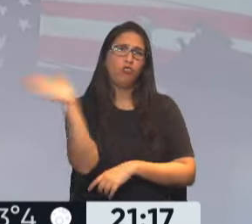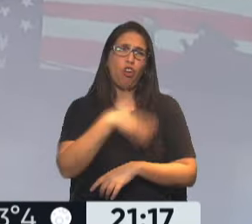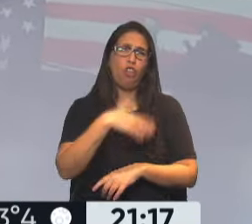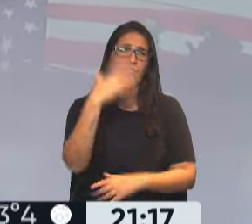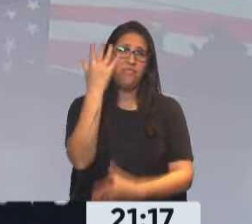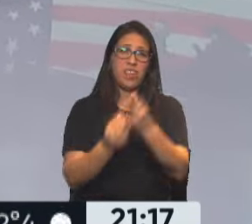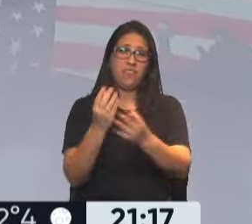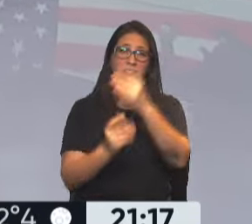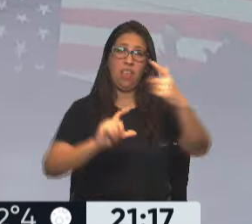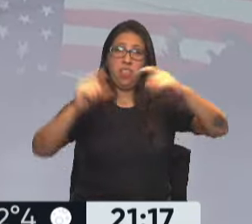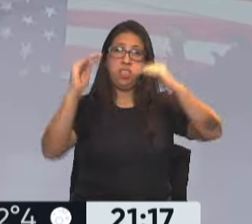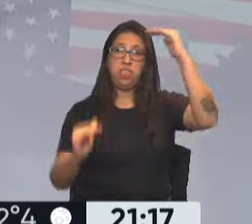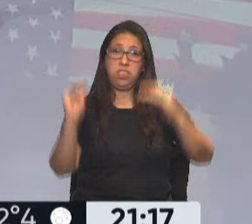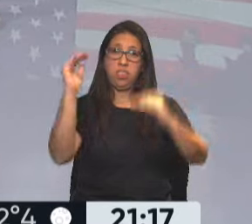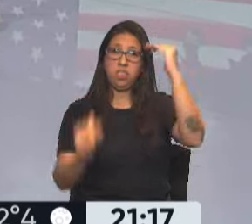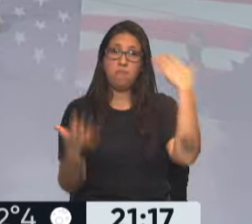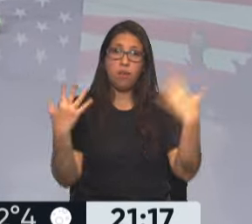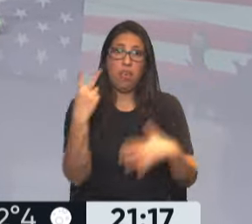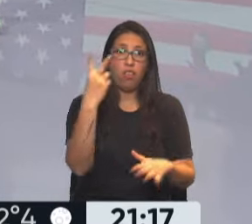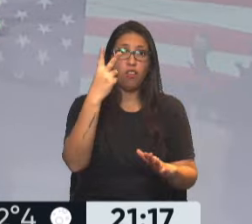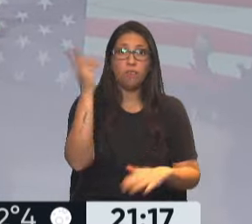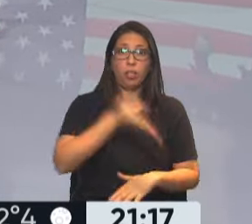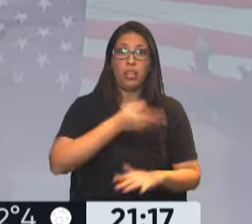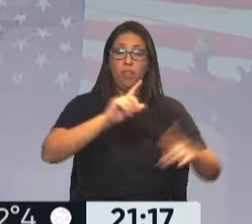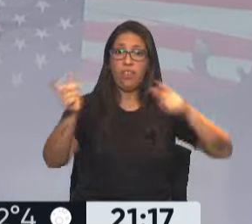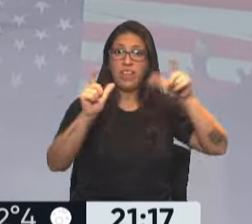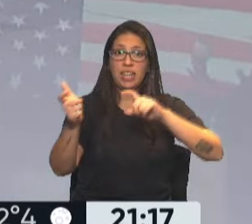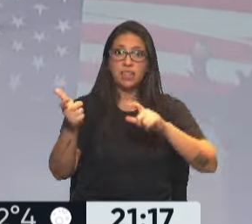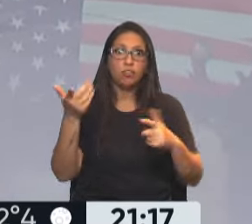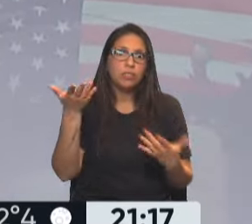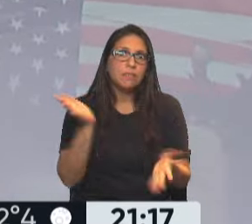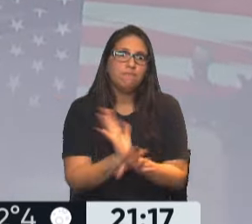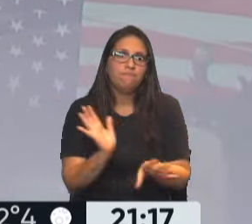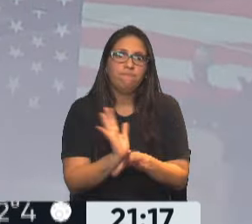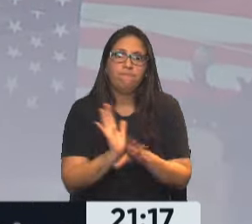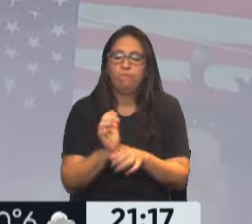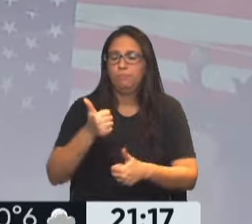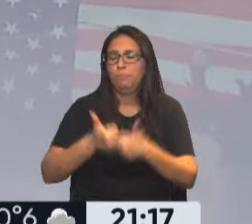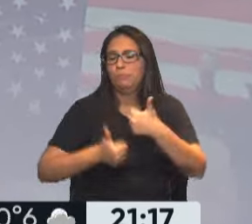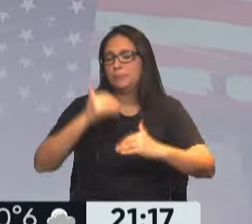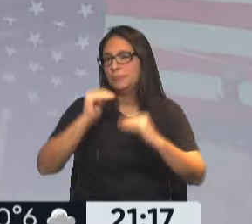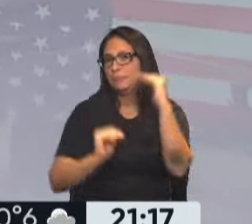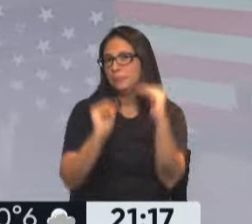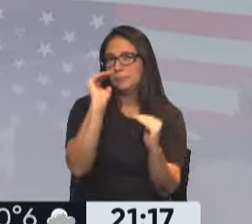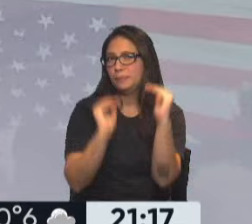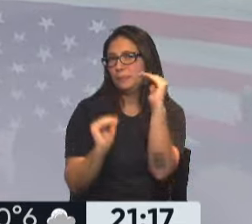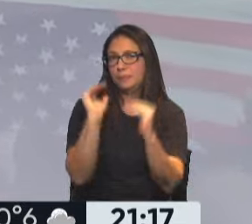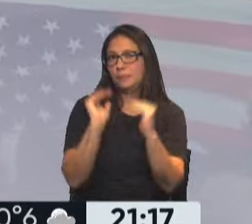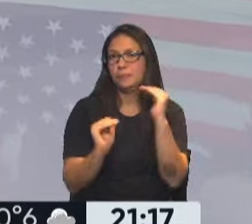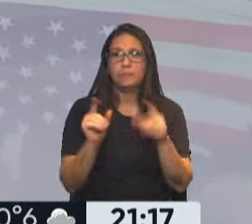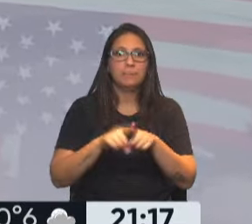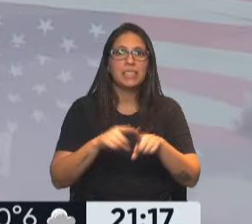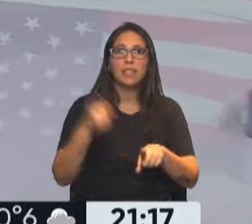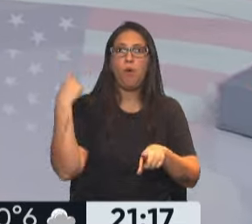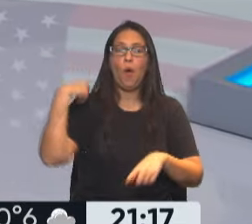aproximadamente 2 puntos, es decir, que se espera que esté muy peleada esta elección. Lo habíamos visto cuando competía a